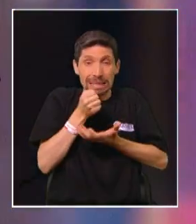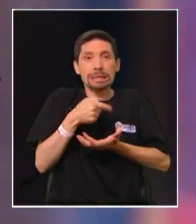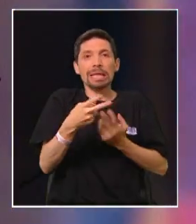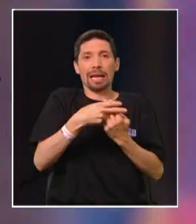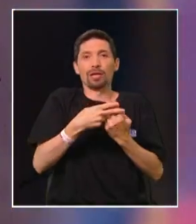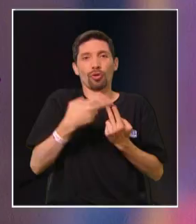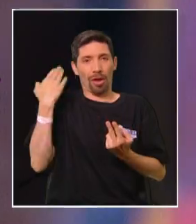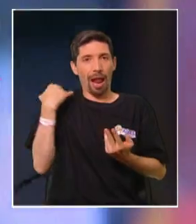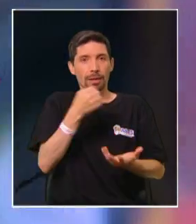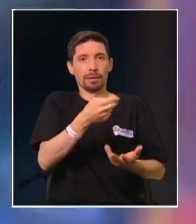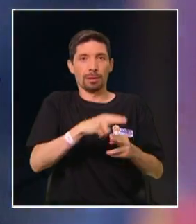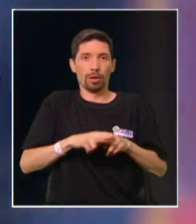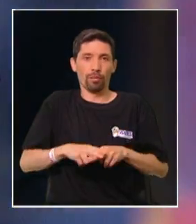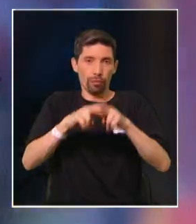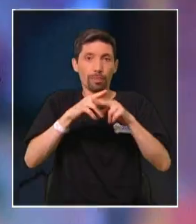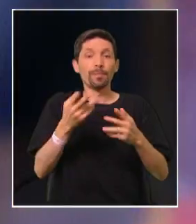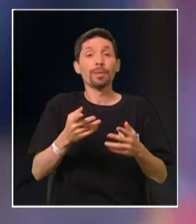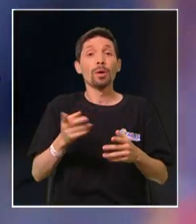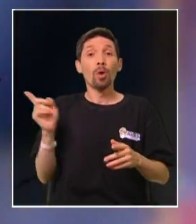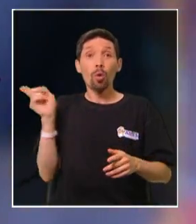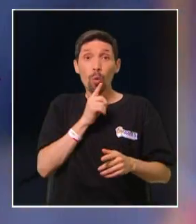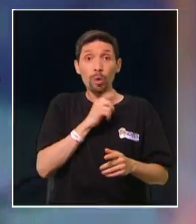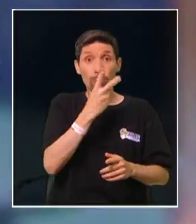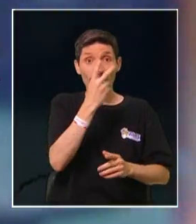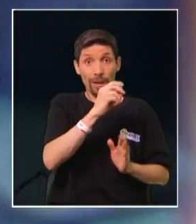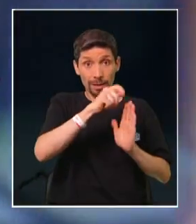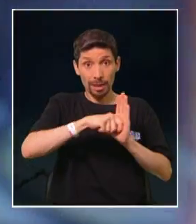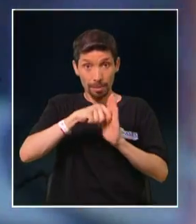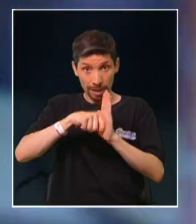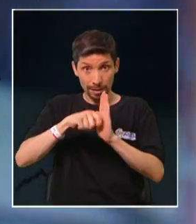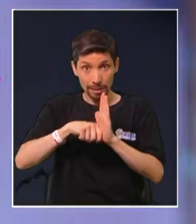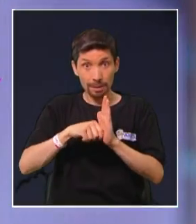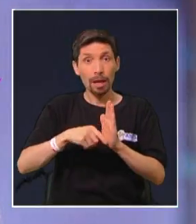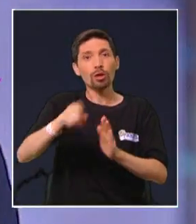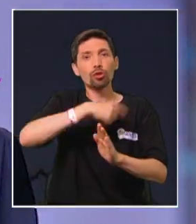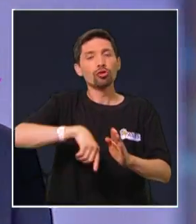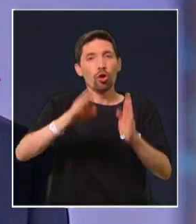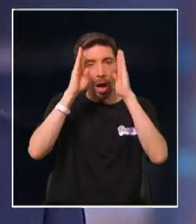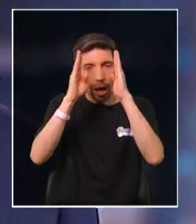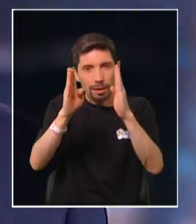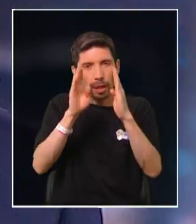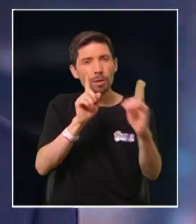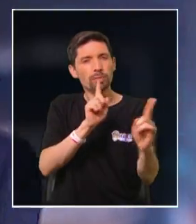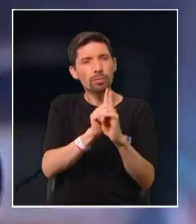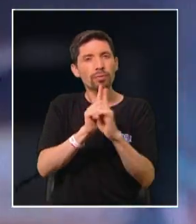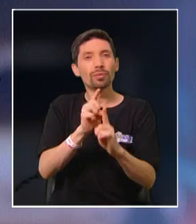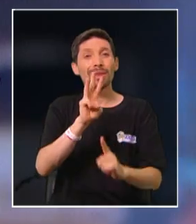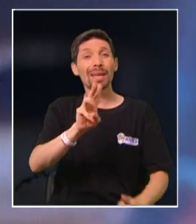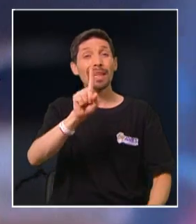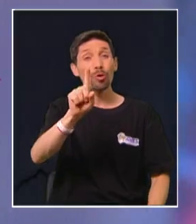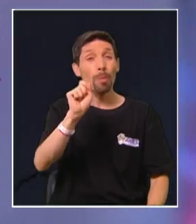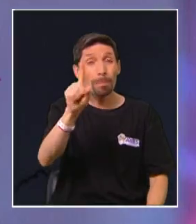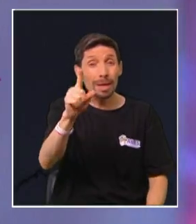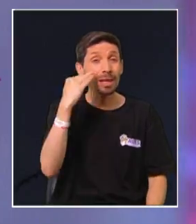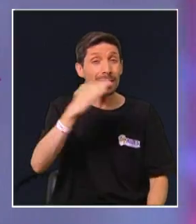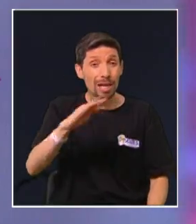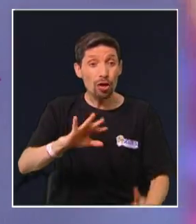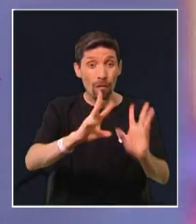Pudimos, por eso, en estos últimos 20 meses, seguir atendiendo con eficiencia a 31.000 niños y sus